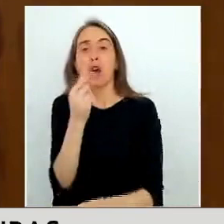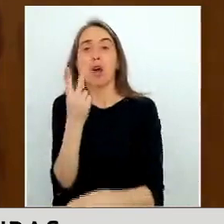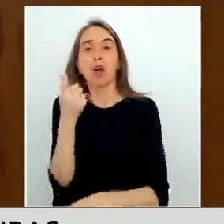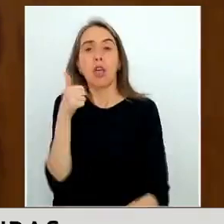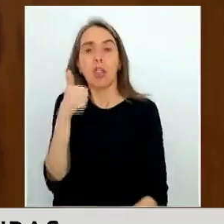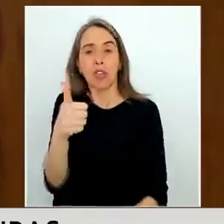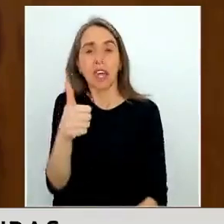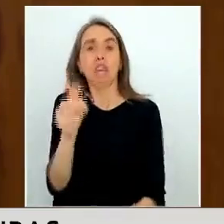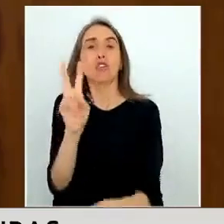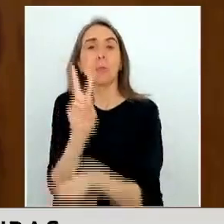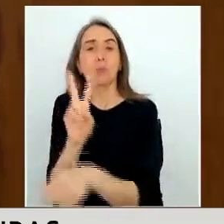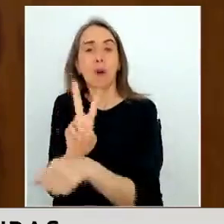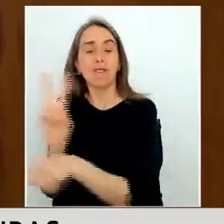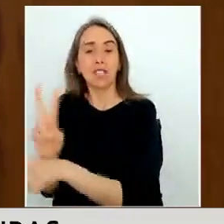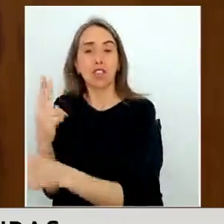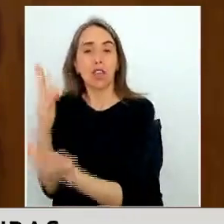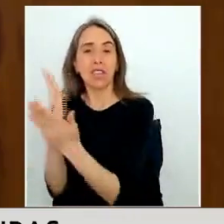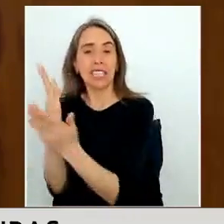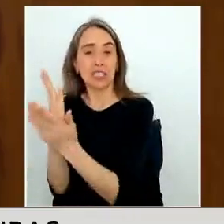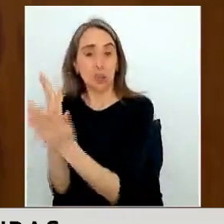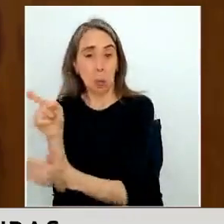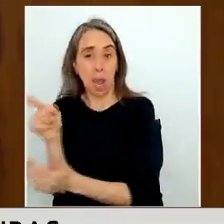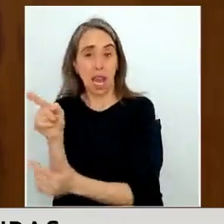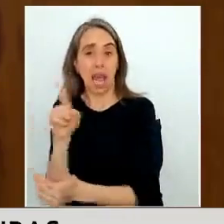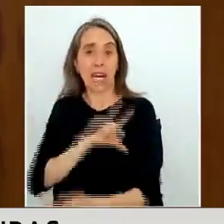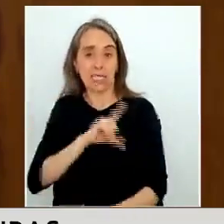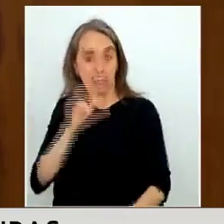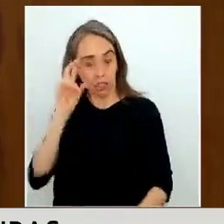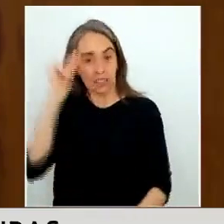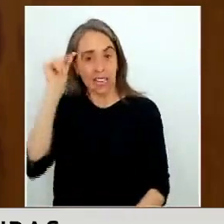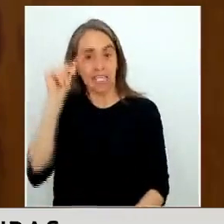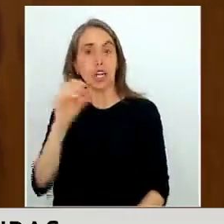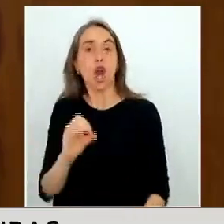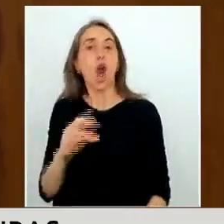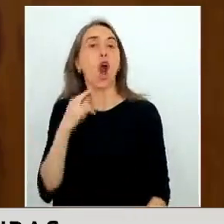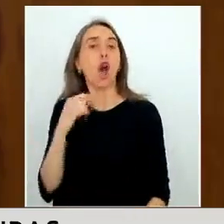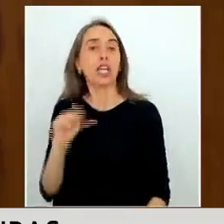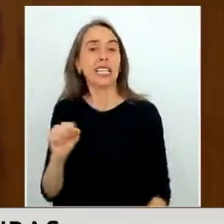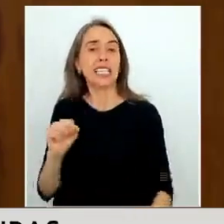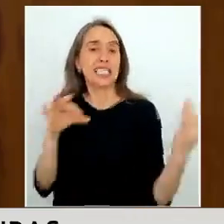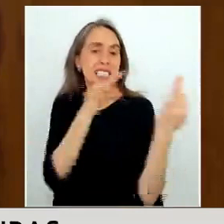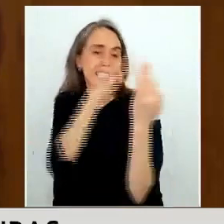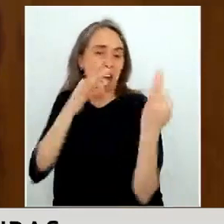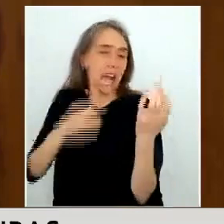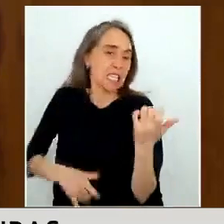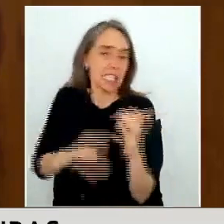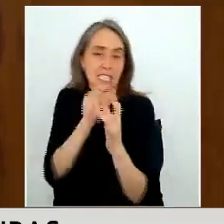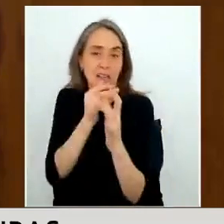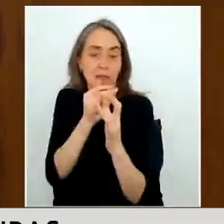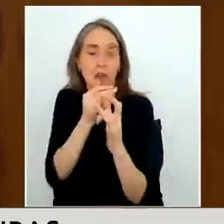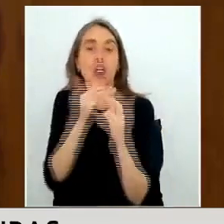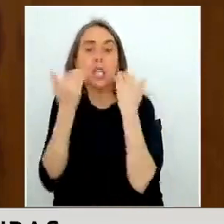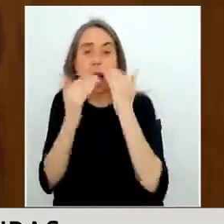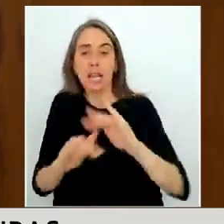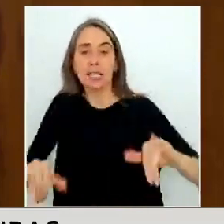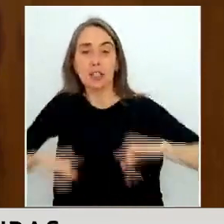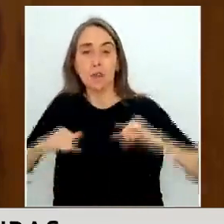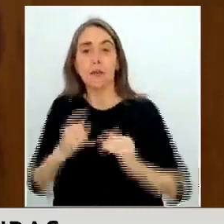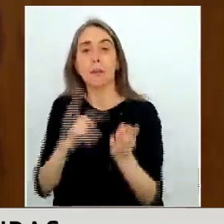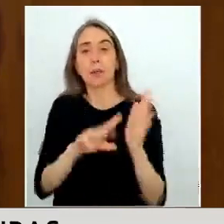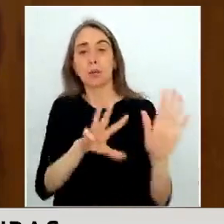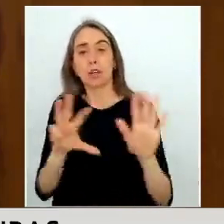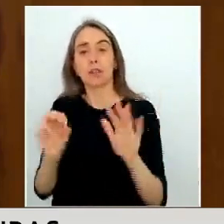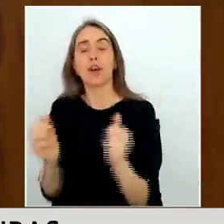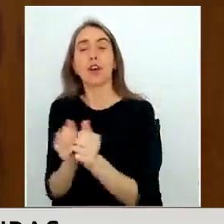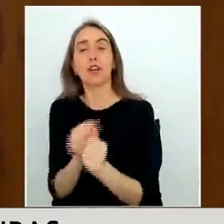fruto la creación de la orquestra Sinfónico nacional juvenil en el año 90 Fernando junto al músico Eduardo